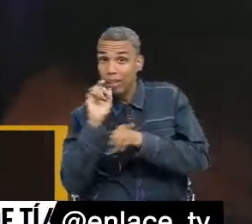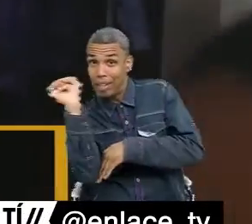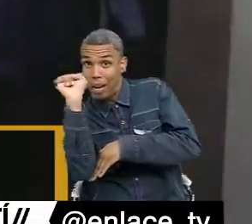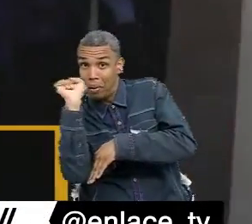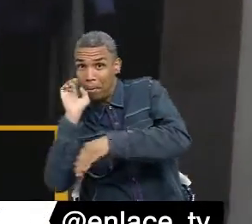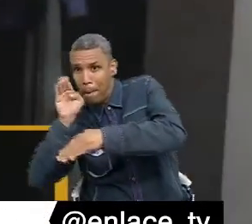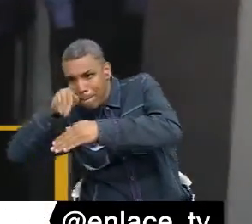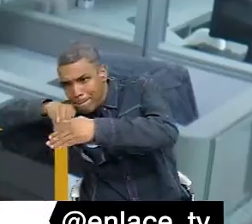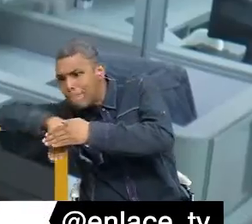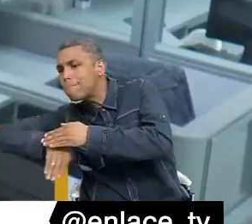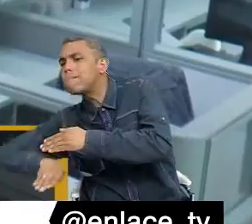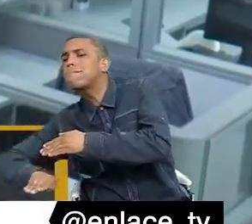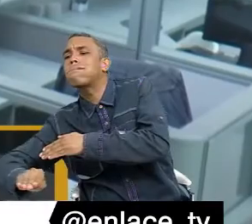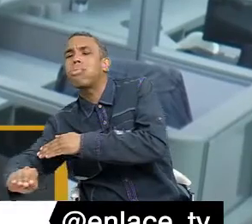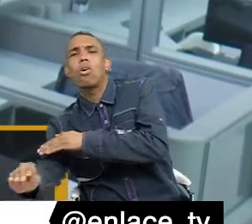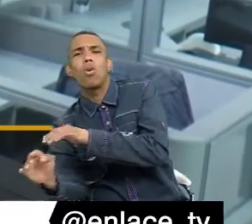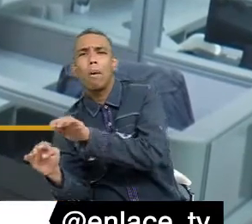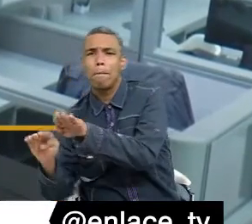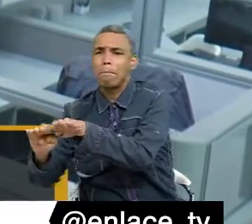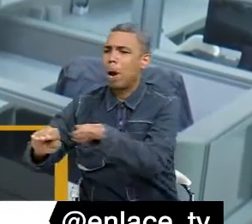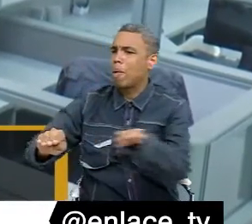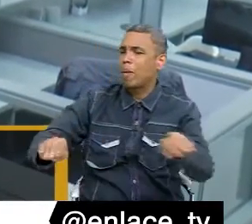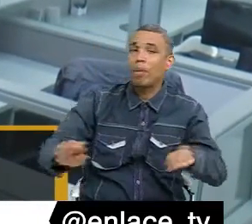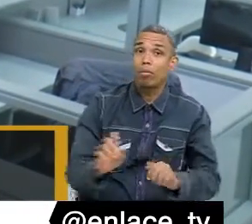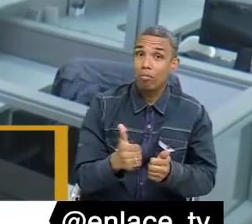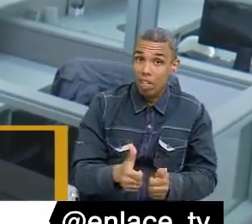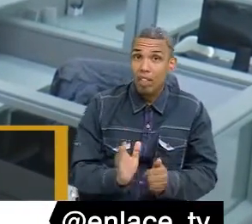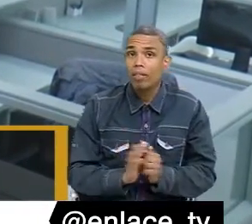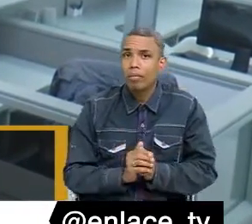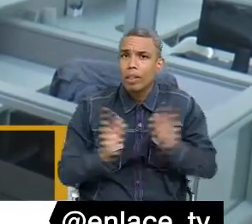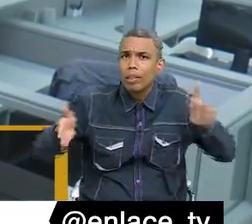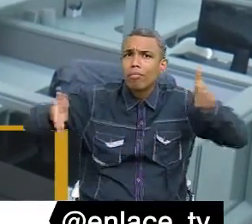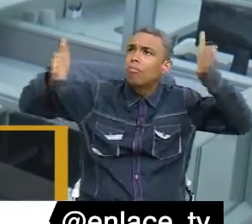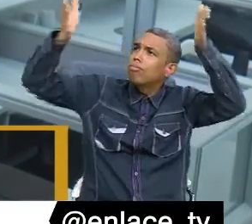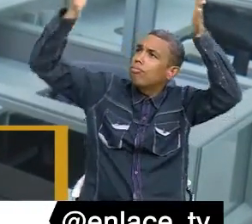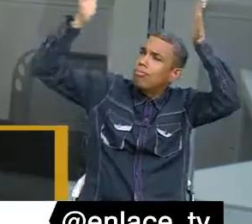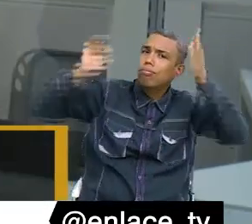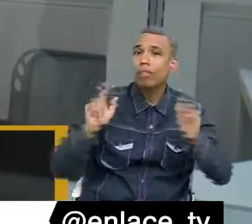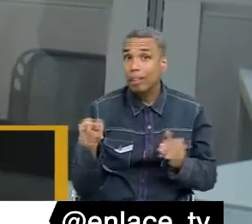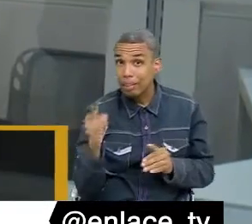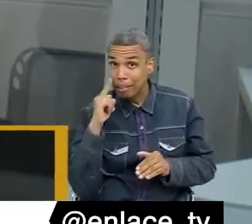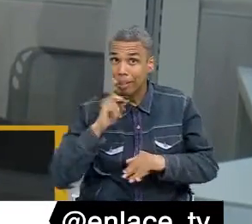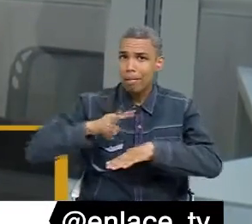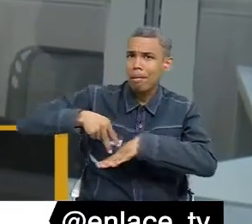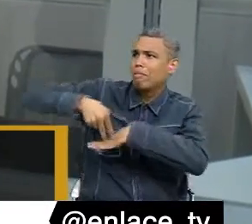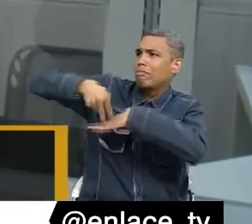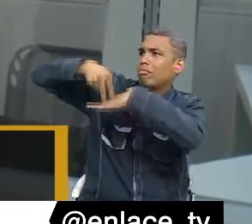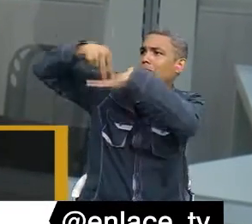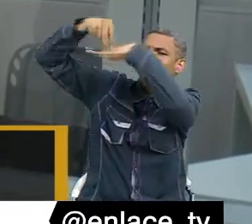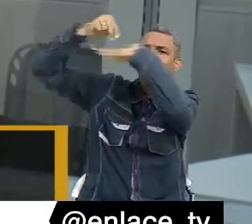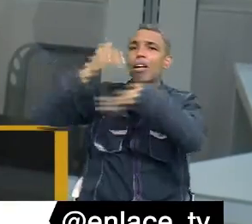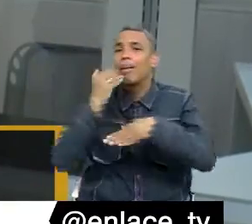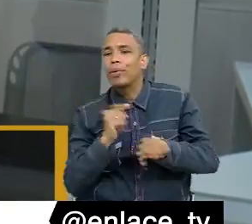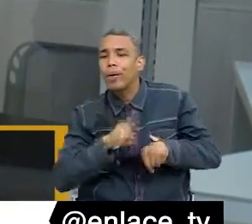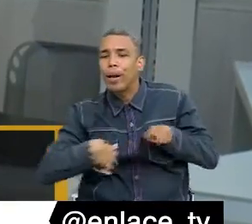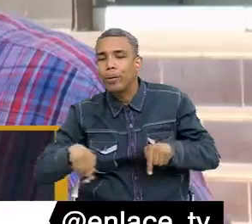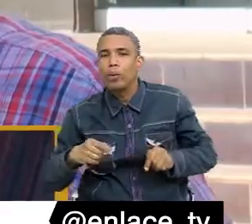Tenemos algunos funcionarios que tienen algunos problemas de movilidad. Es un edificio que cumple pues con todas las normas sismorresistentes. No en vano aquí